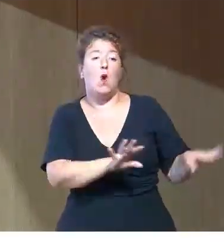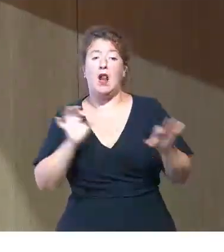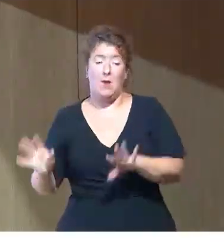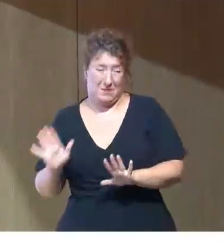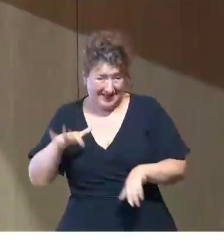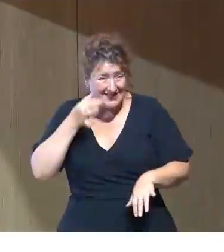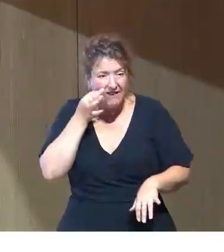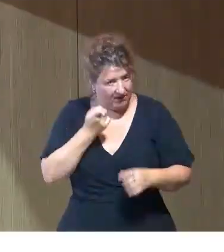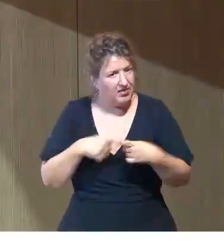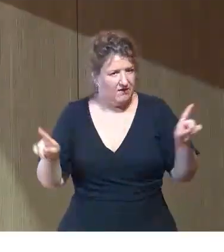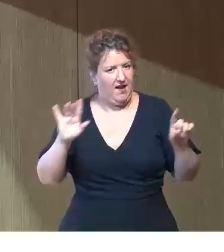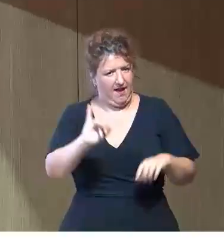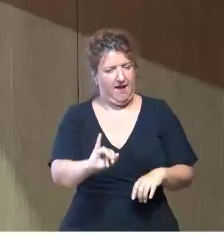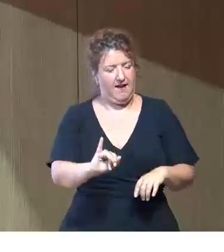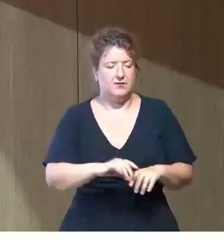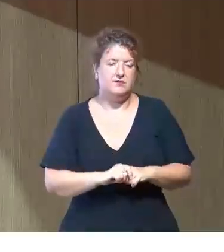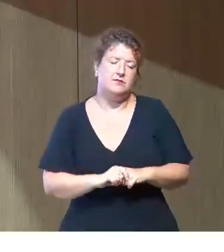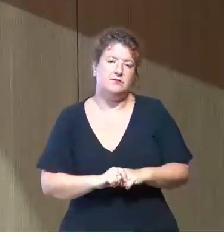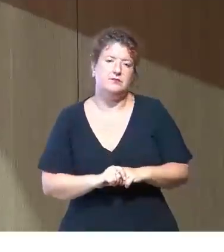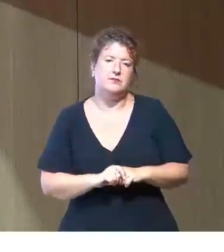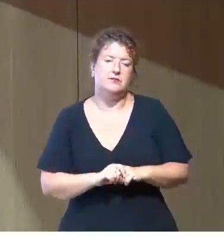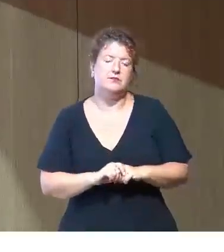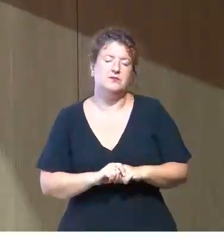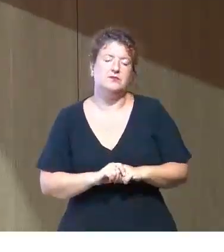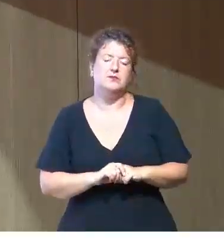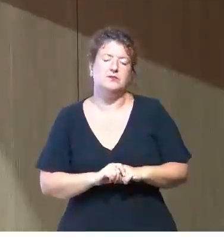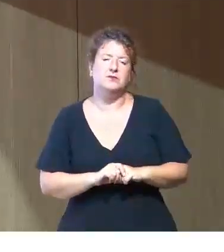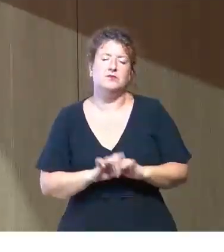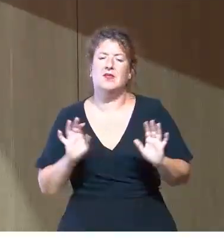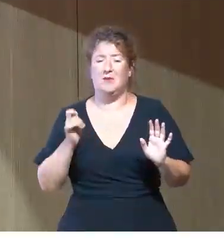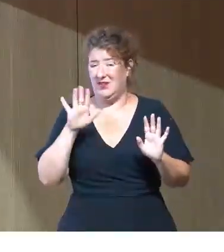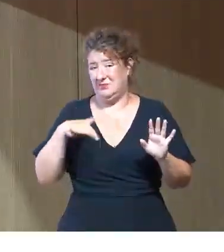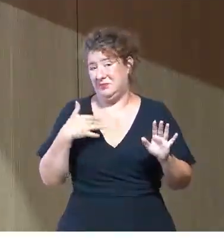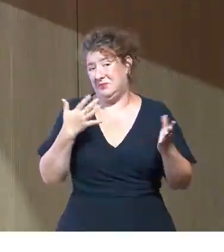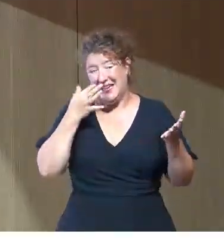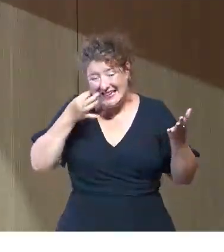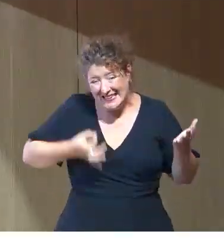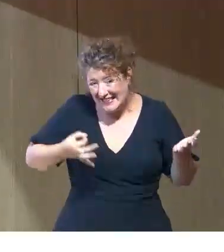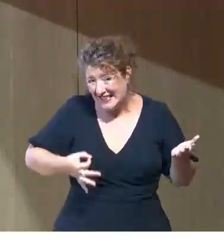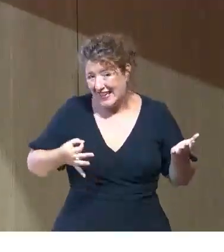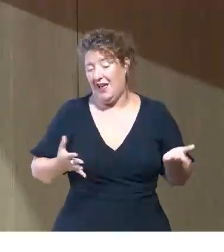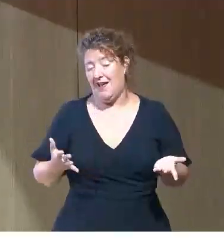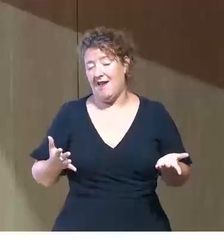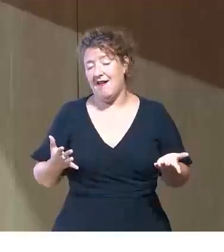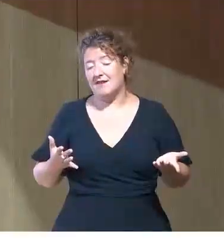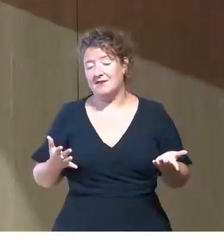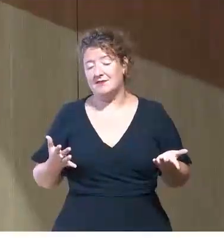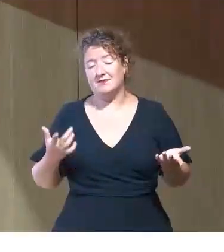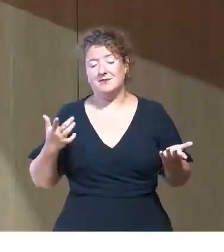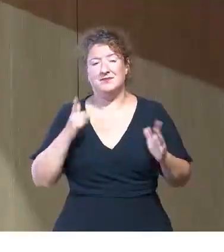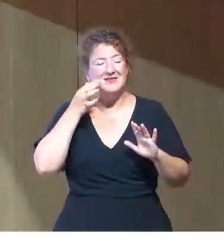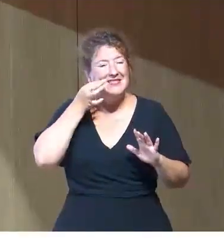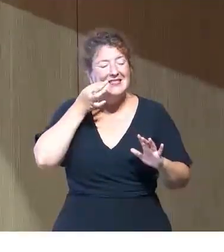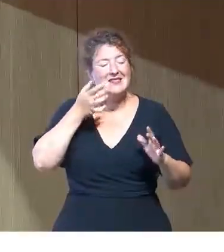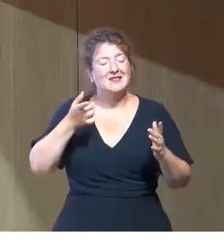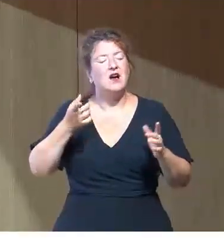estábamos esperando para entrar Lo hablábamos no Debería ser diferente pero realmente al final en la práctica